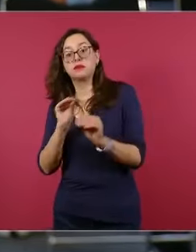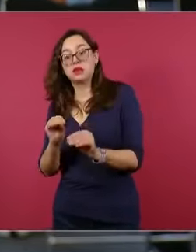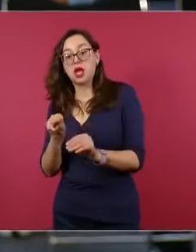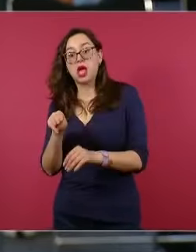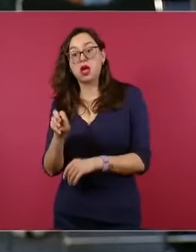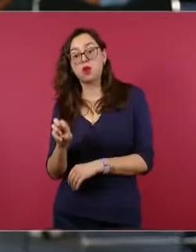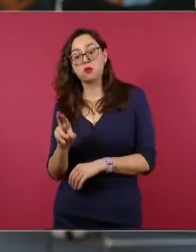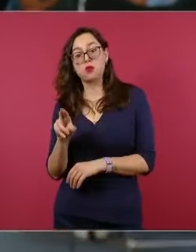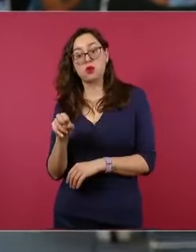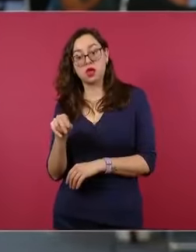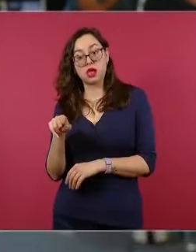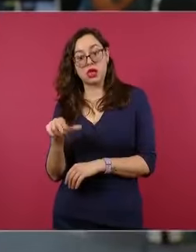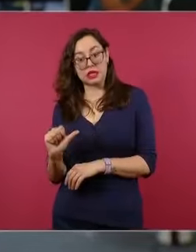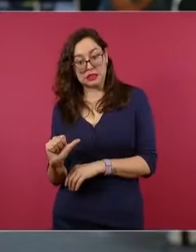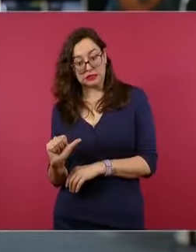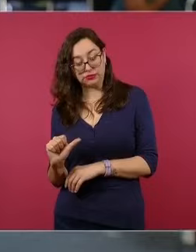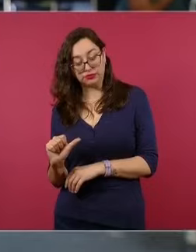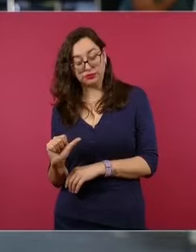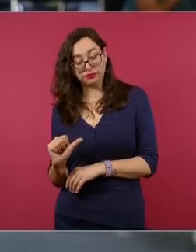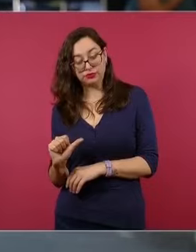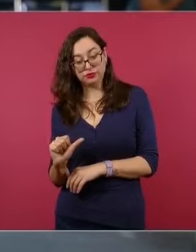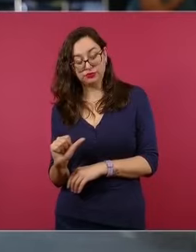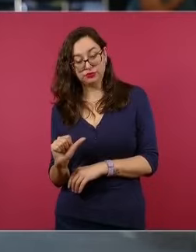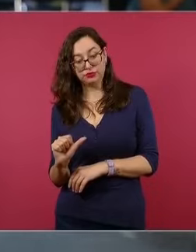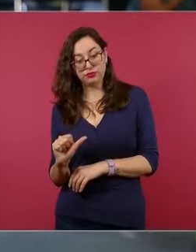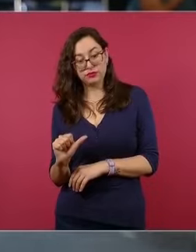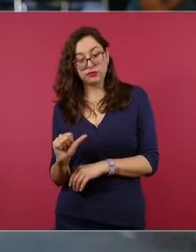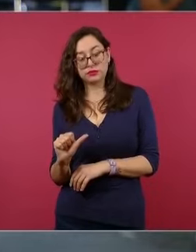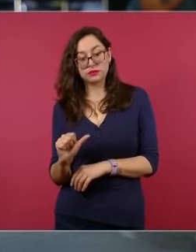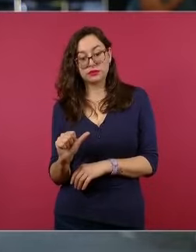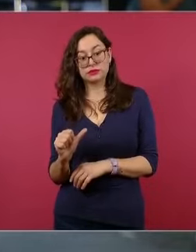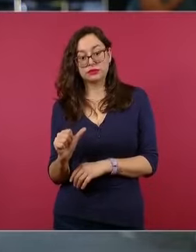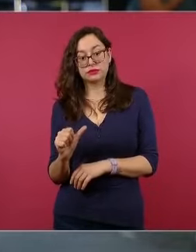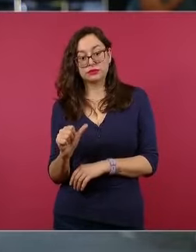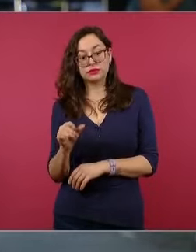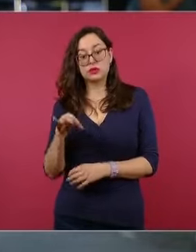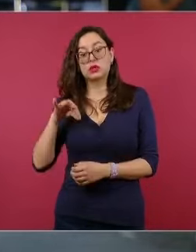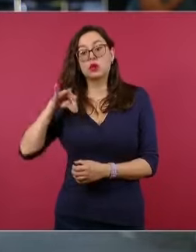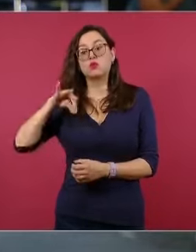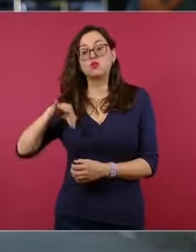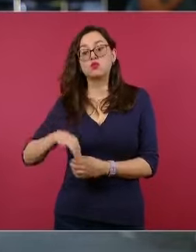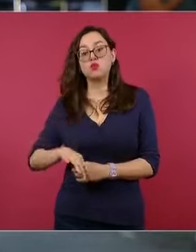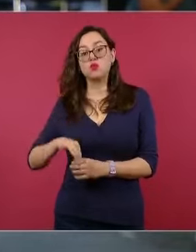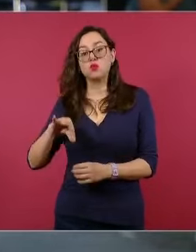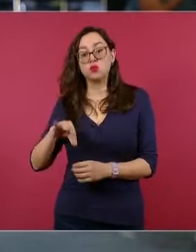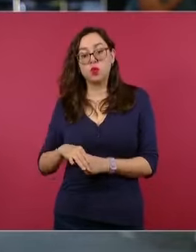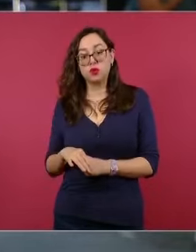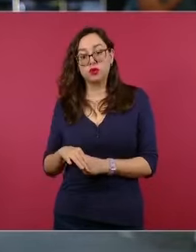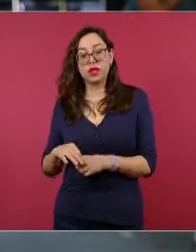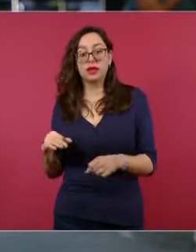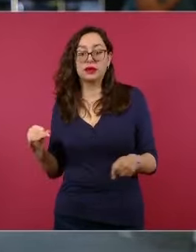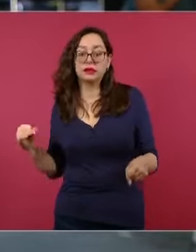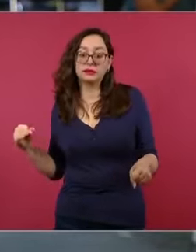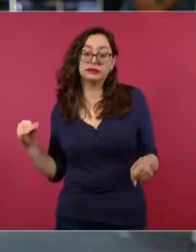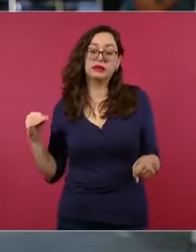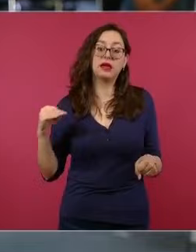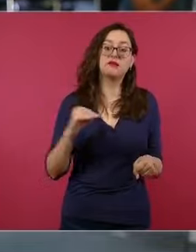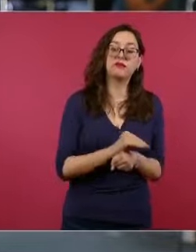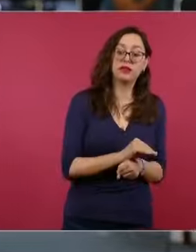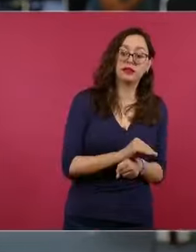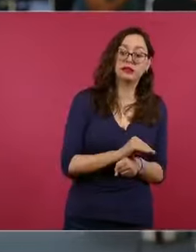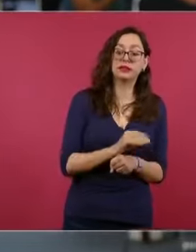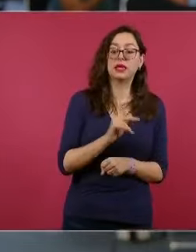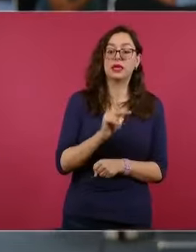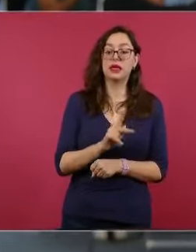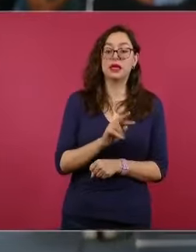eh en una sesión de Cabildo fue el voto decisivo para que el pri eh